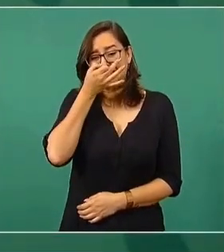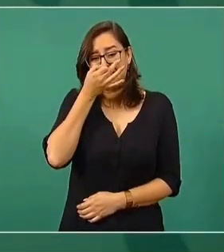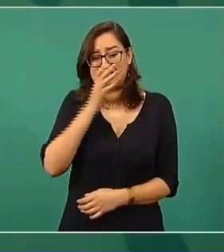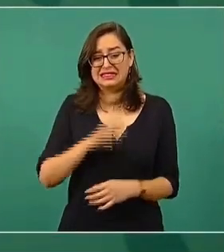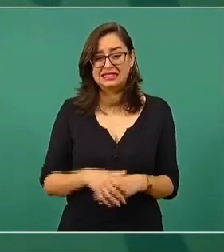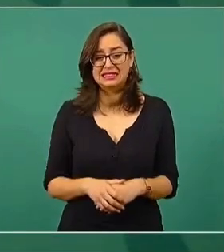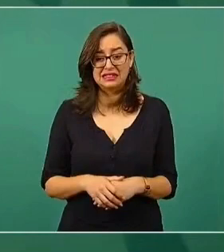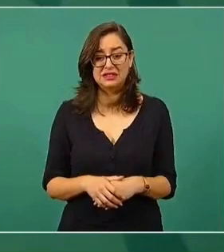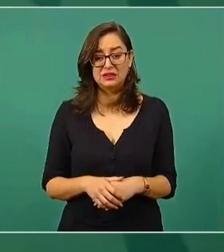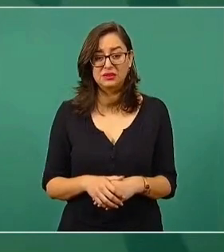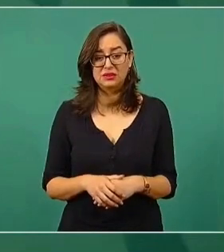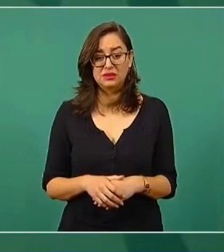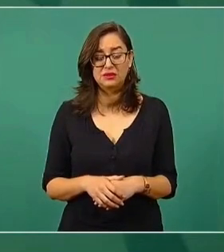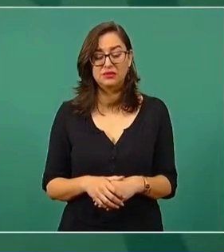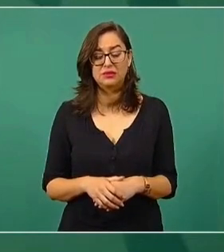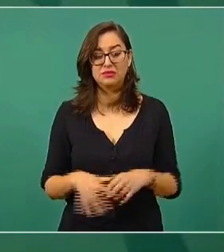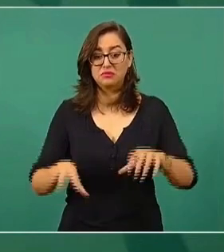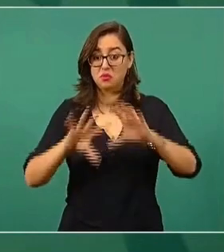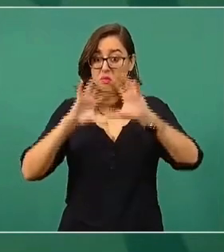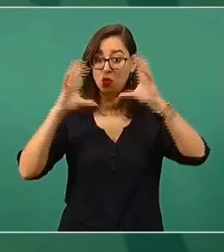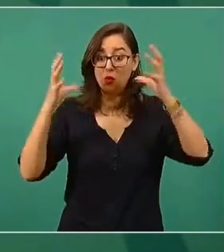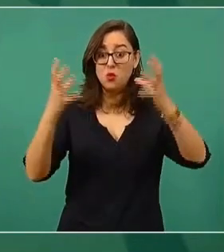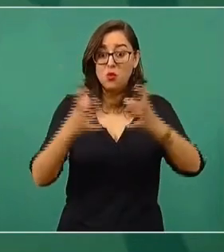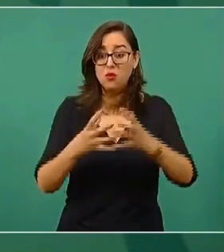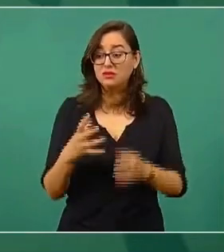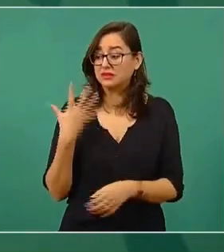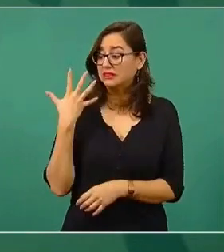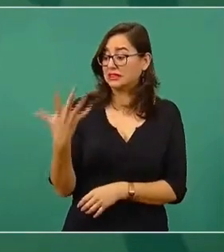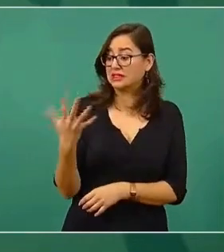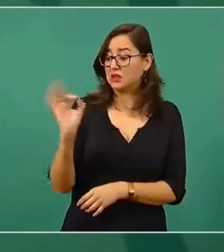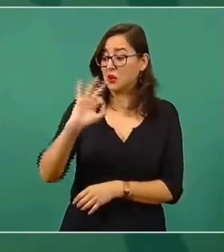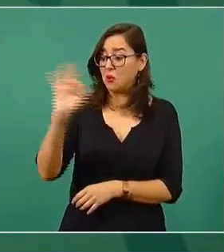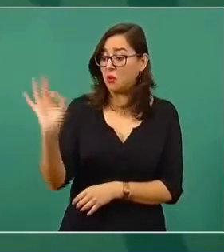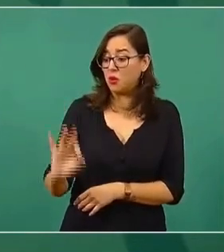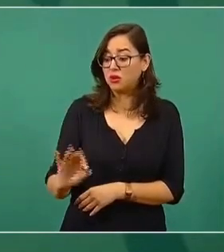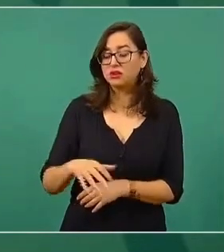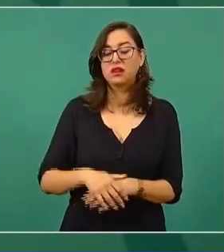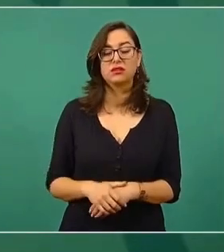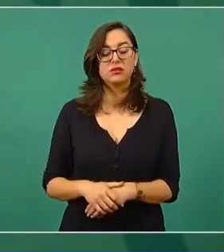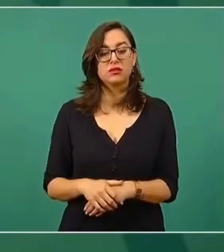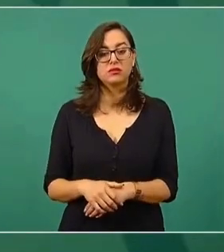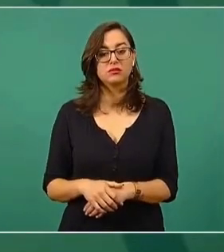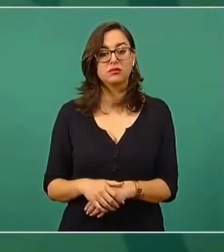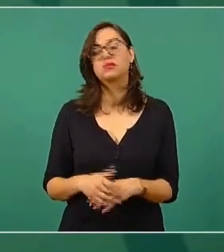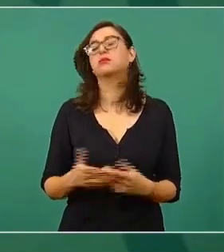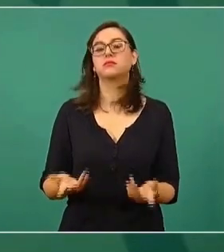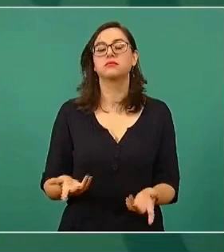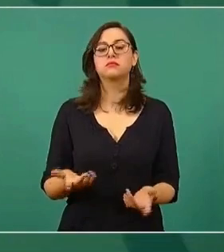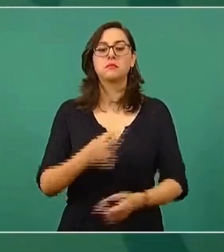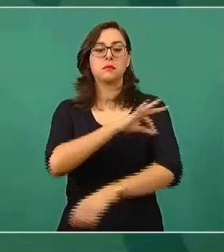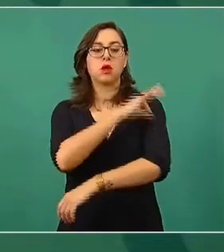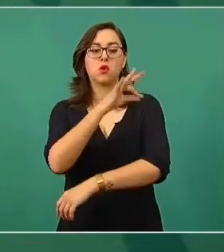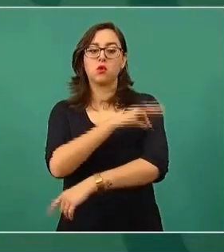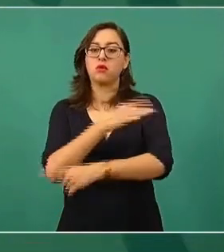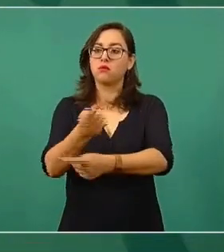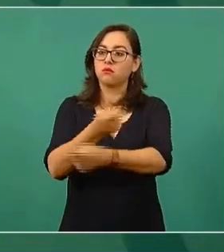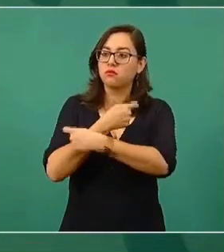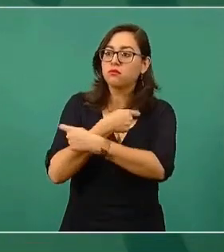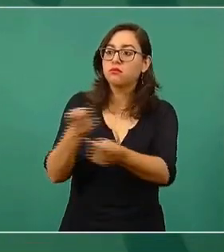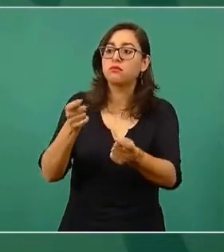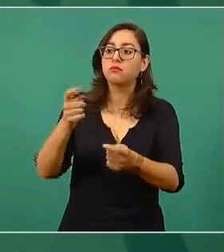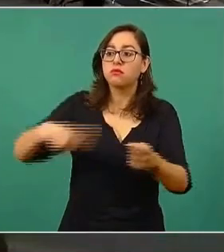de las vacunas aplicadas en el mundo. Es un mecanismo para vacunar a los pobres.